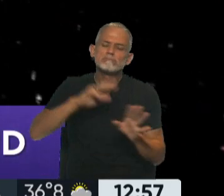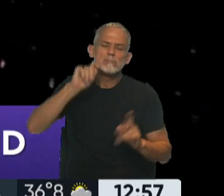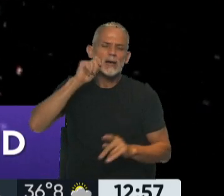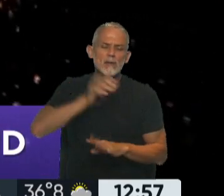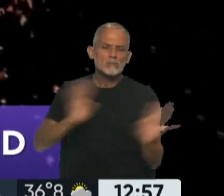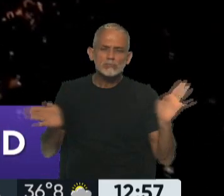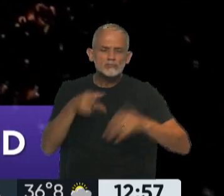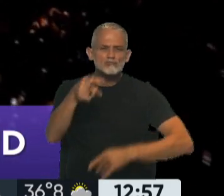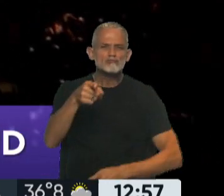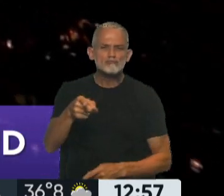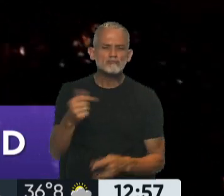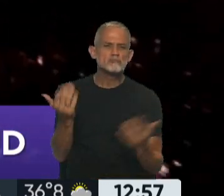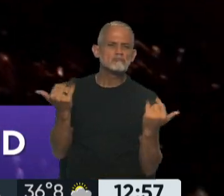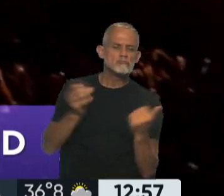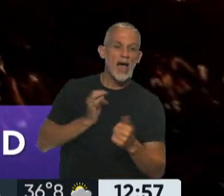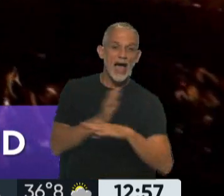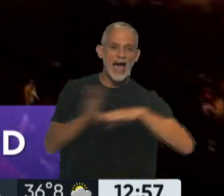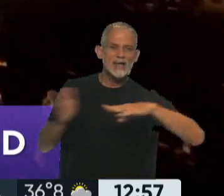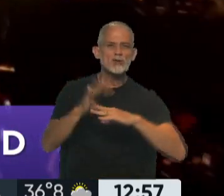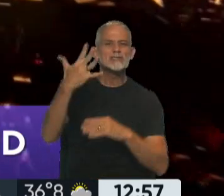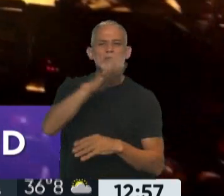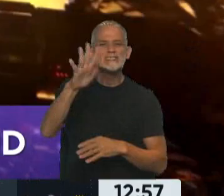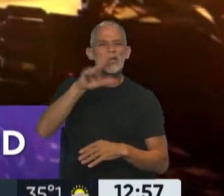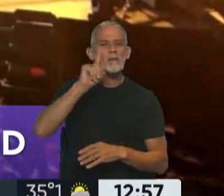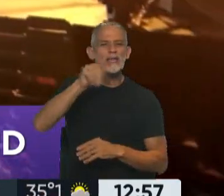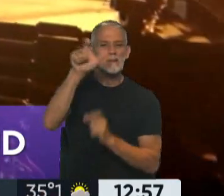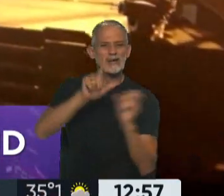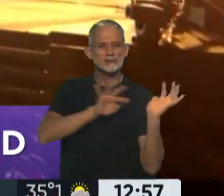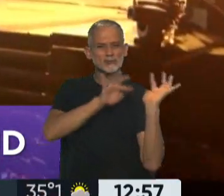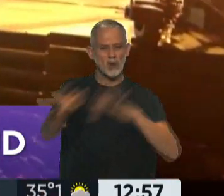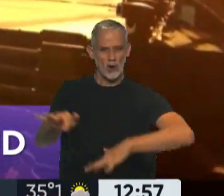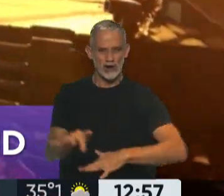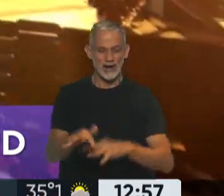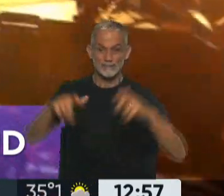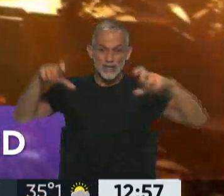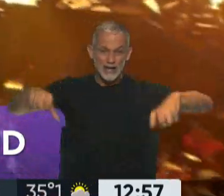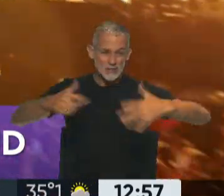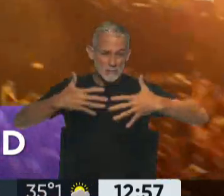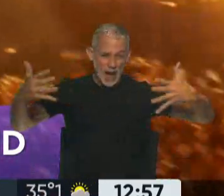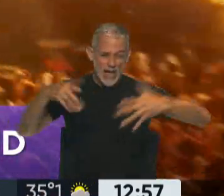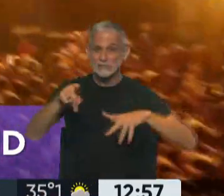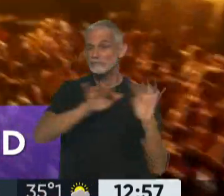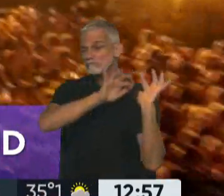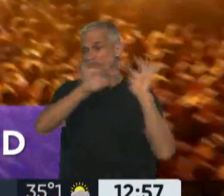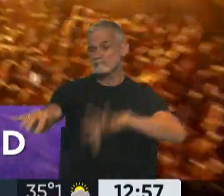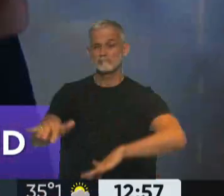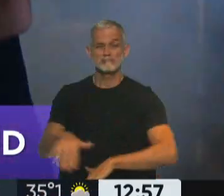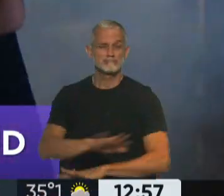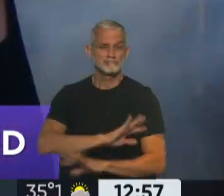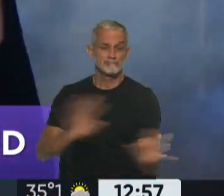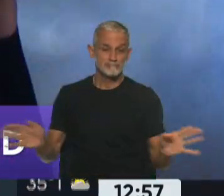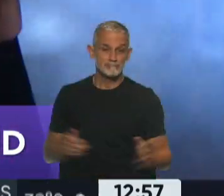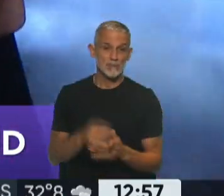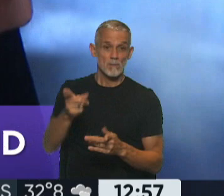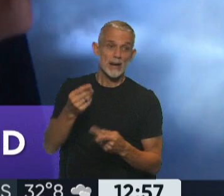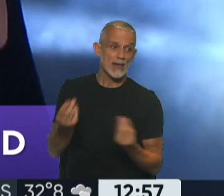Un lujo Babasónicos, que despidió el año ante 55.000 personas, su estadio más grande, esta vez lleno, repleto, para